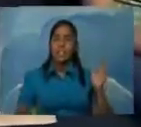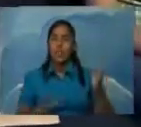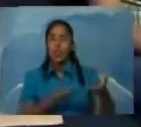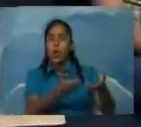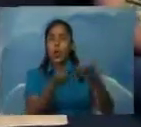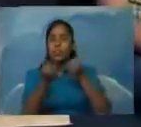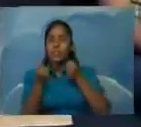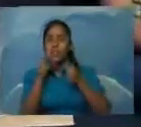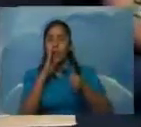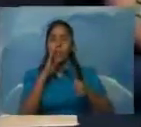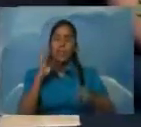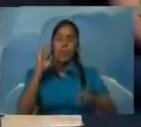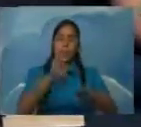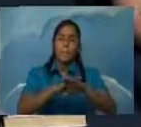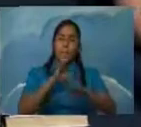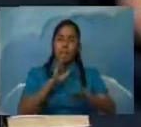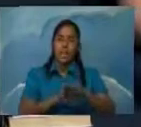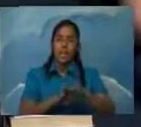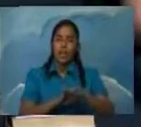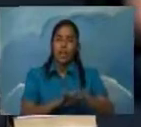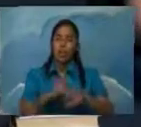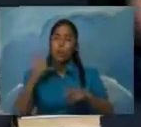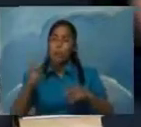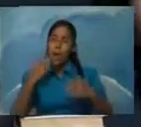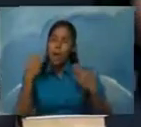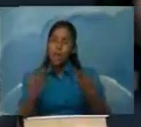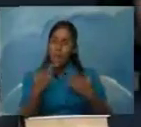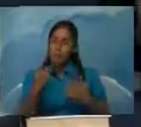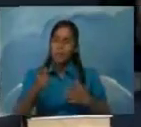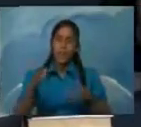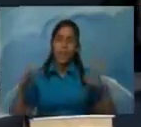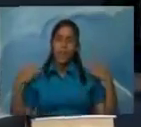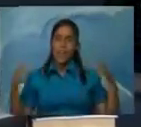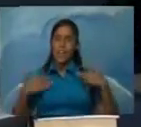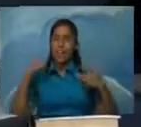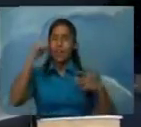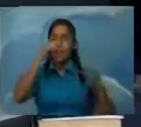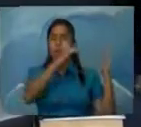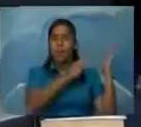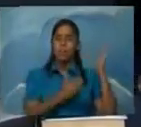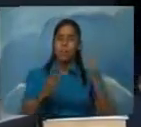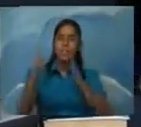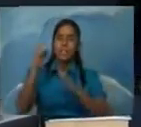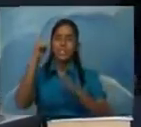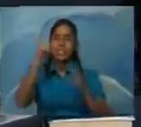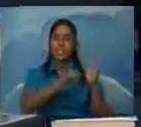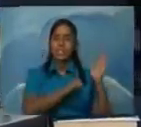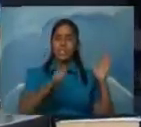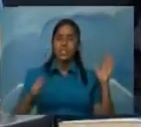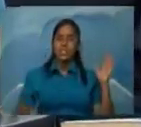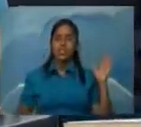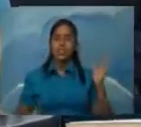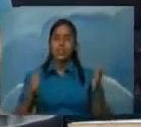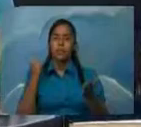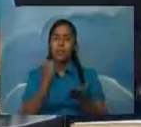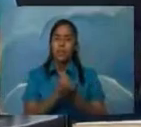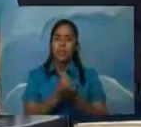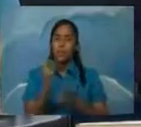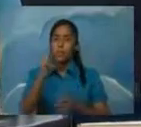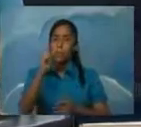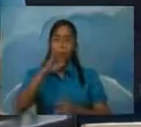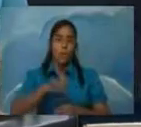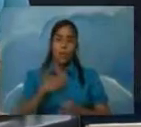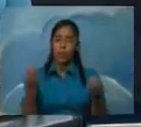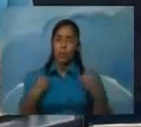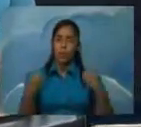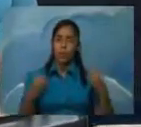del pecado? Amén. Amén. ¿Vale la pena alegrarnos en la presencia del Señor? Vale la pena. No podemos vivir